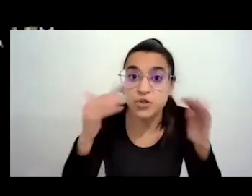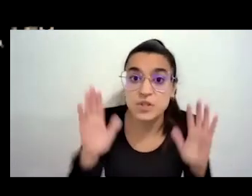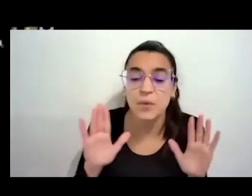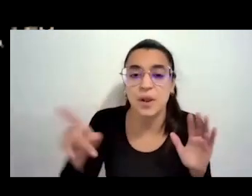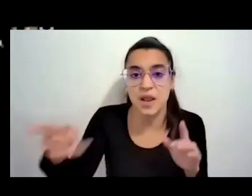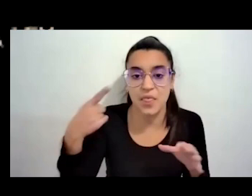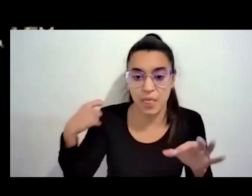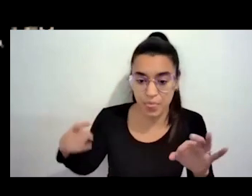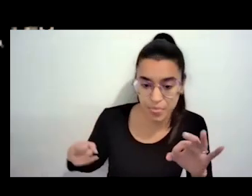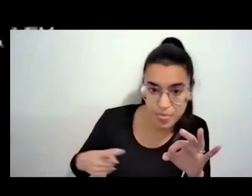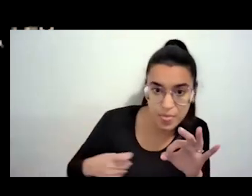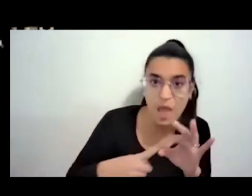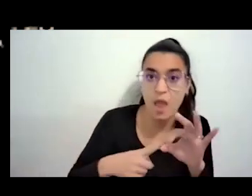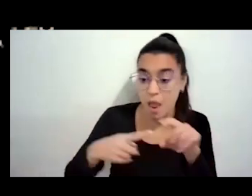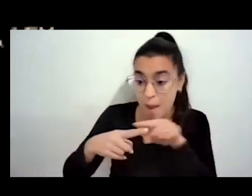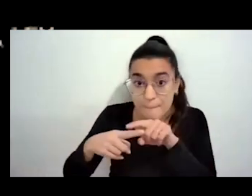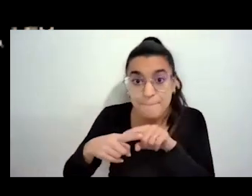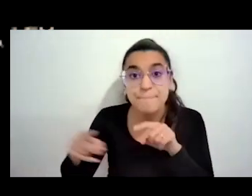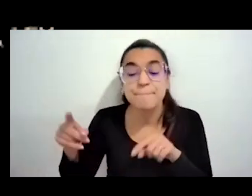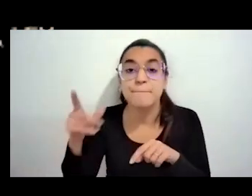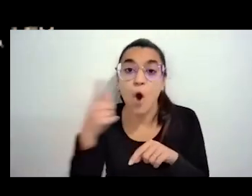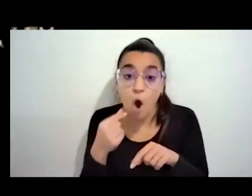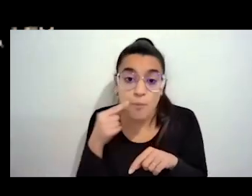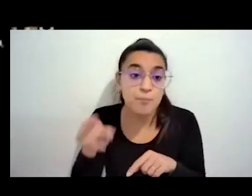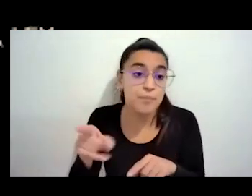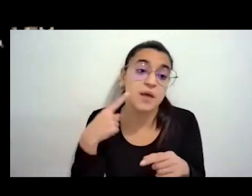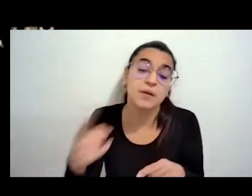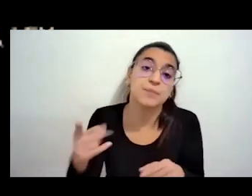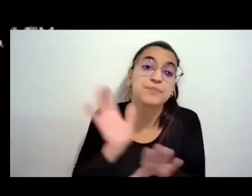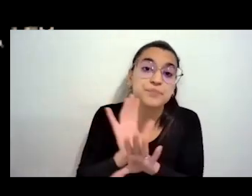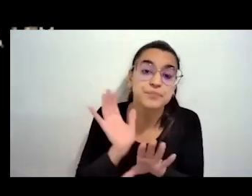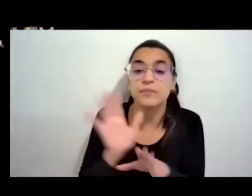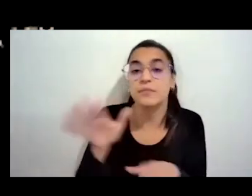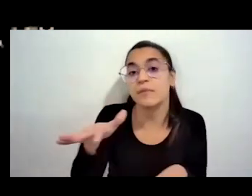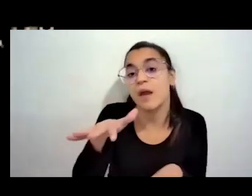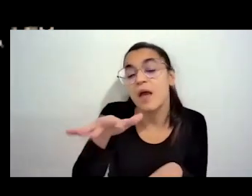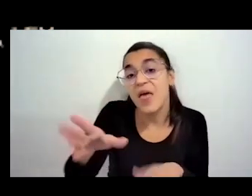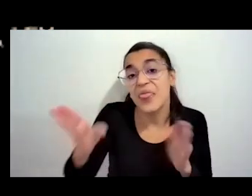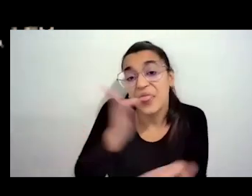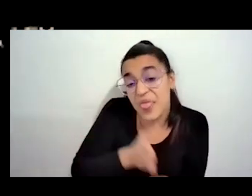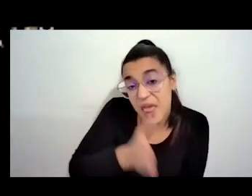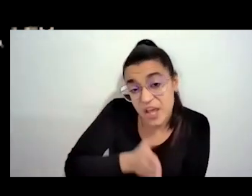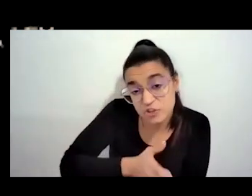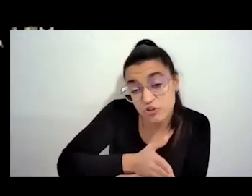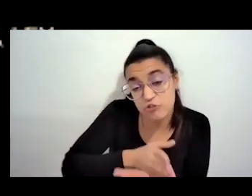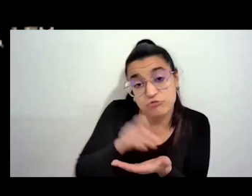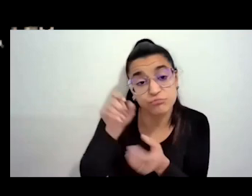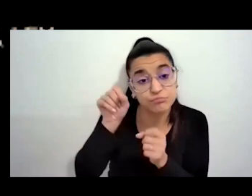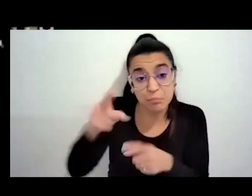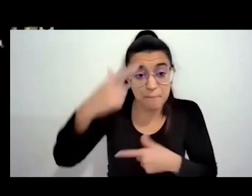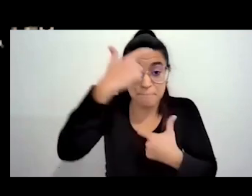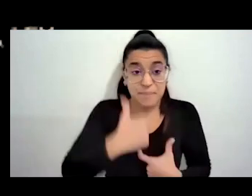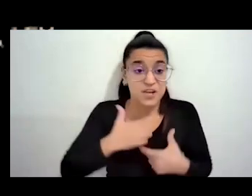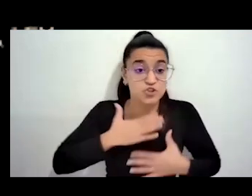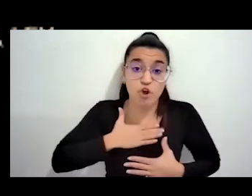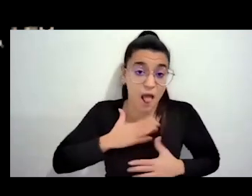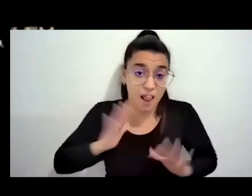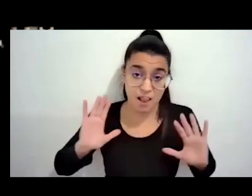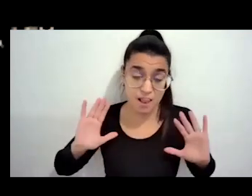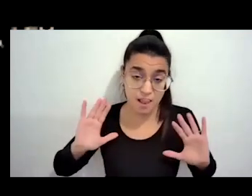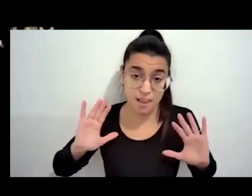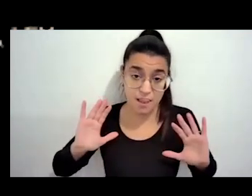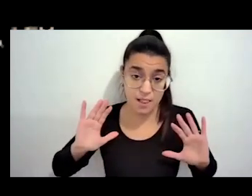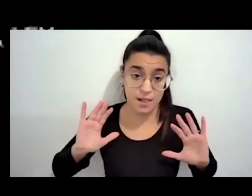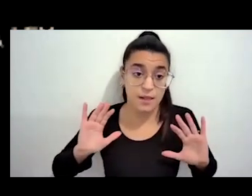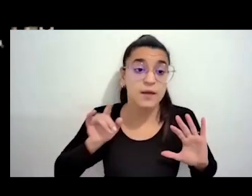gametos masculinos queda enmarcada en el ámbito de los derechos y actos personalísimos que